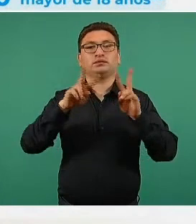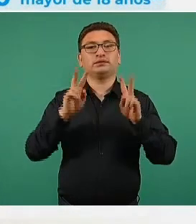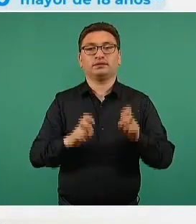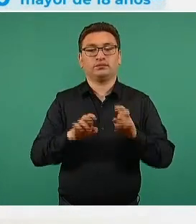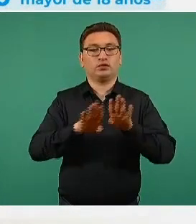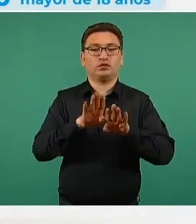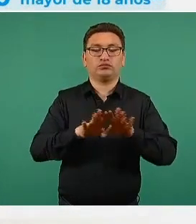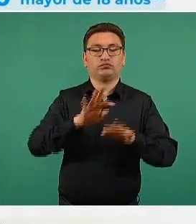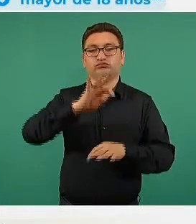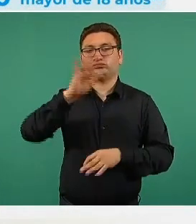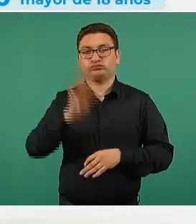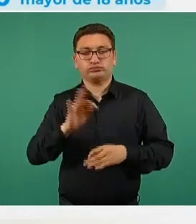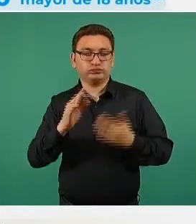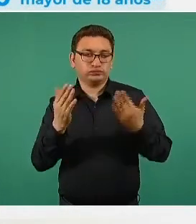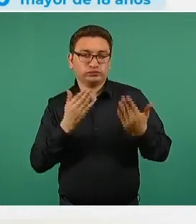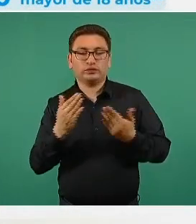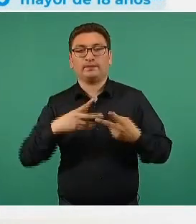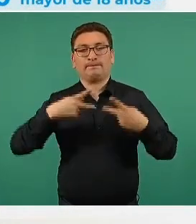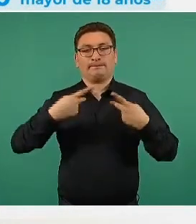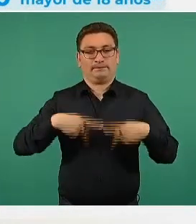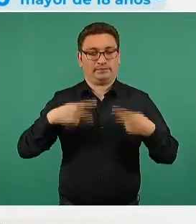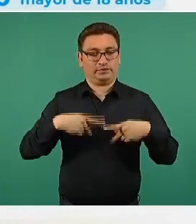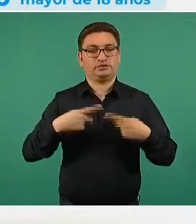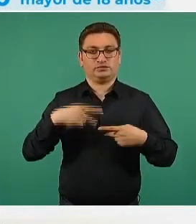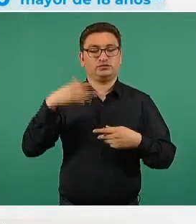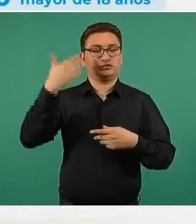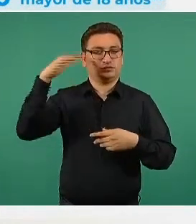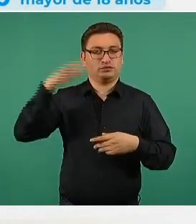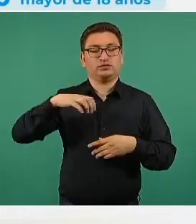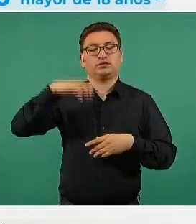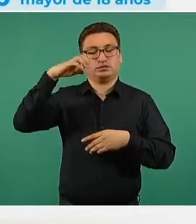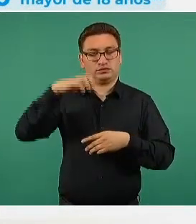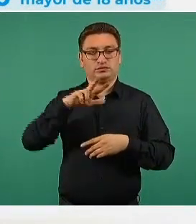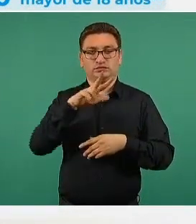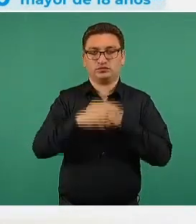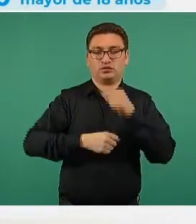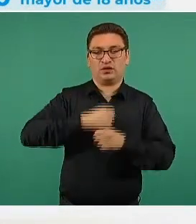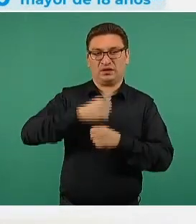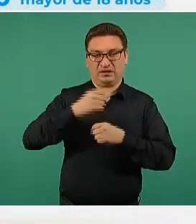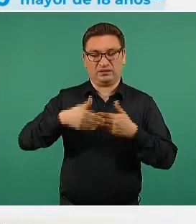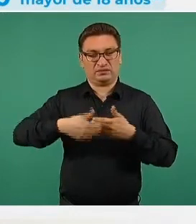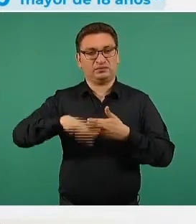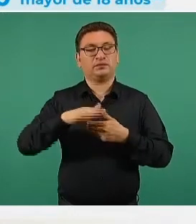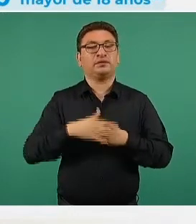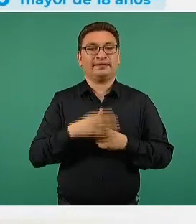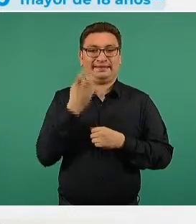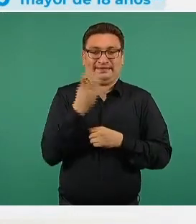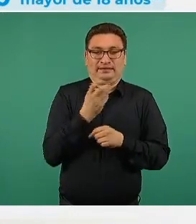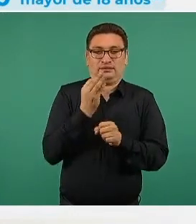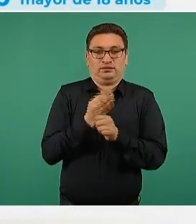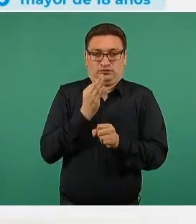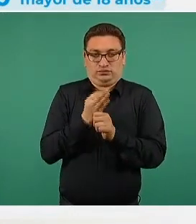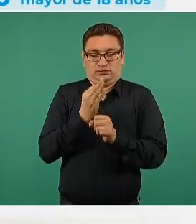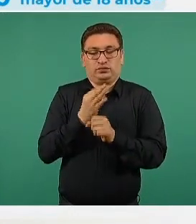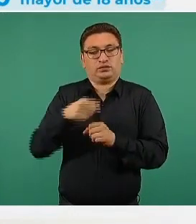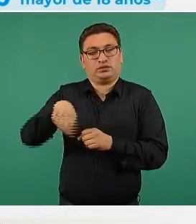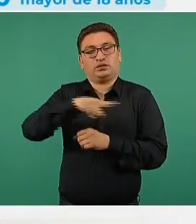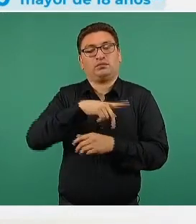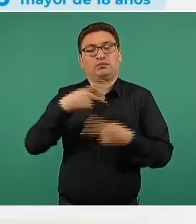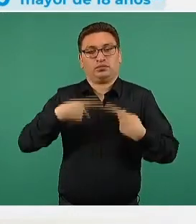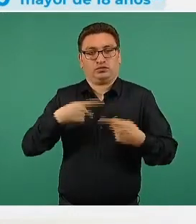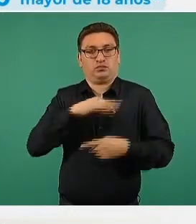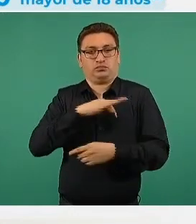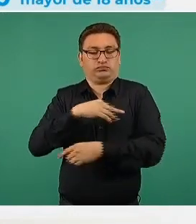proporción o el porcentaje de la población adulta mayor de 18 años, que es la población actualmente elegible para